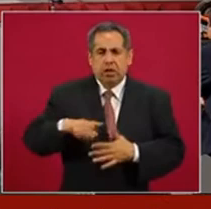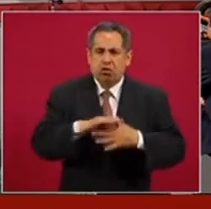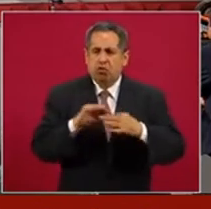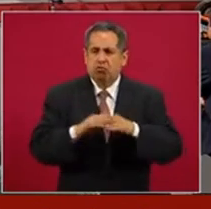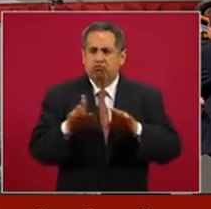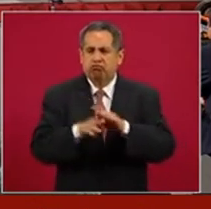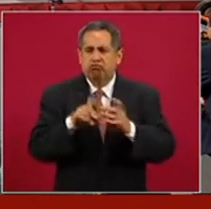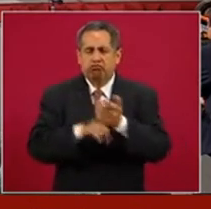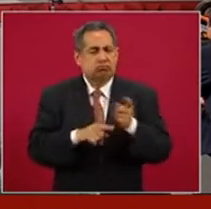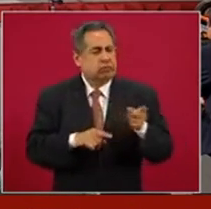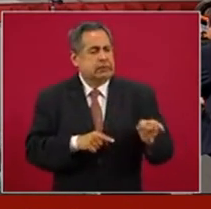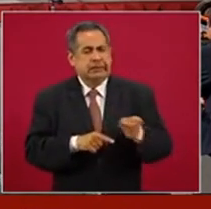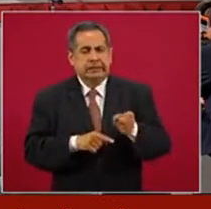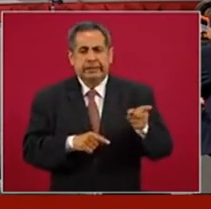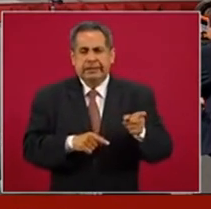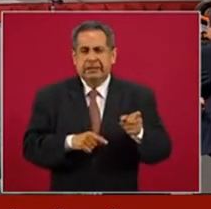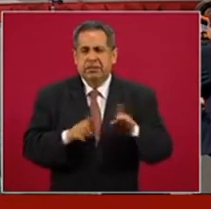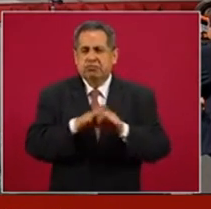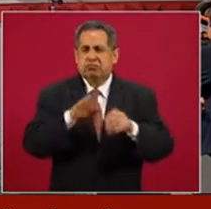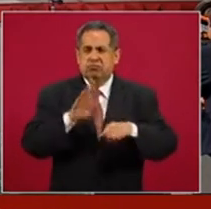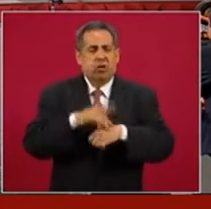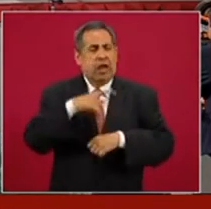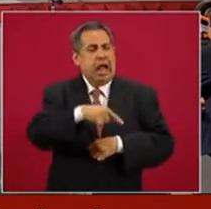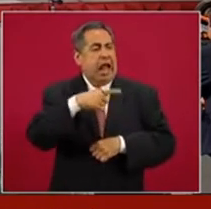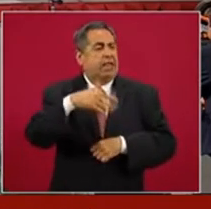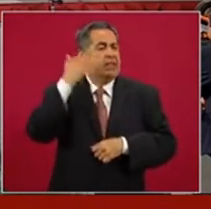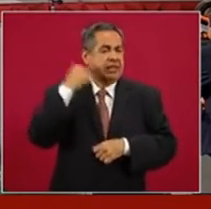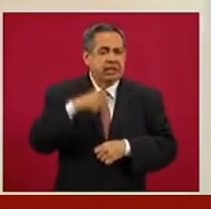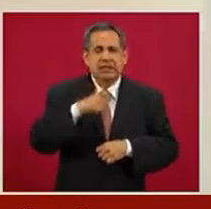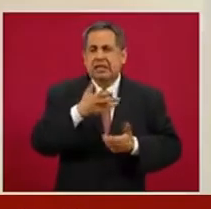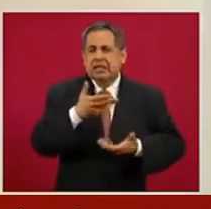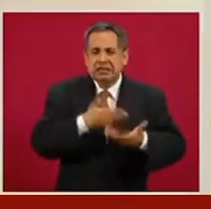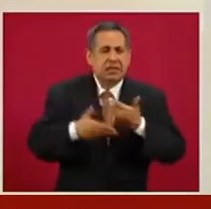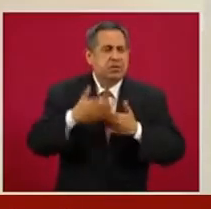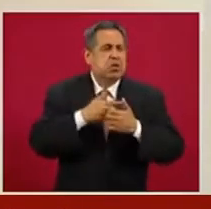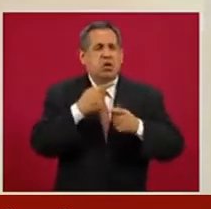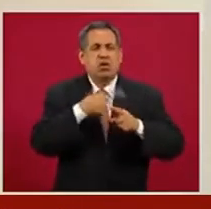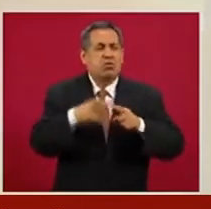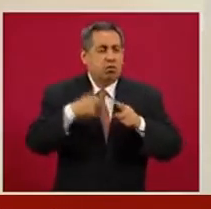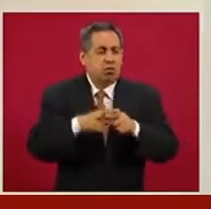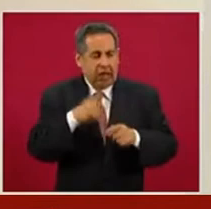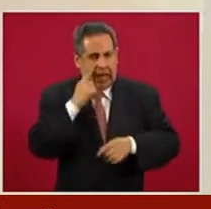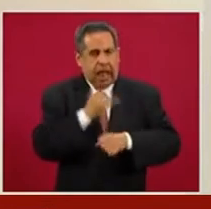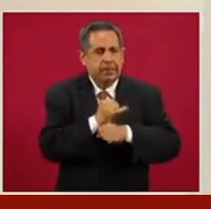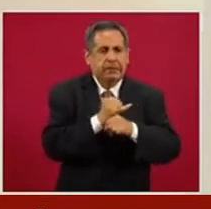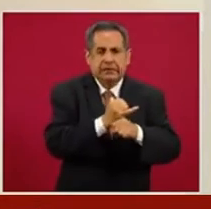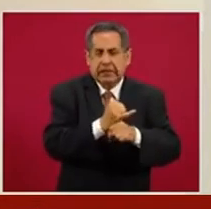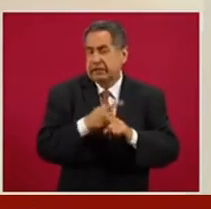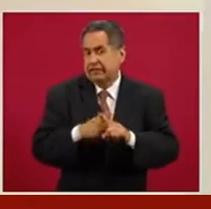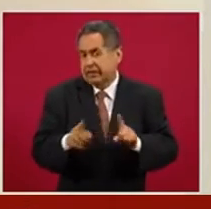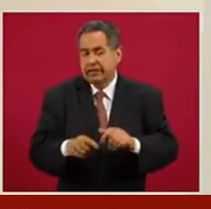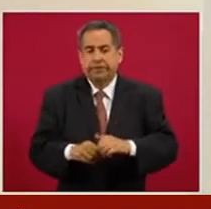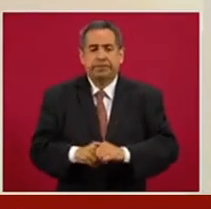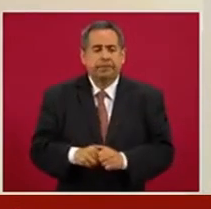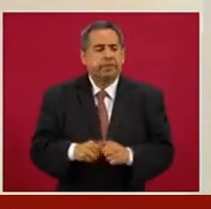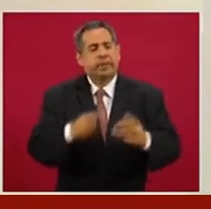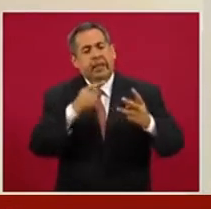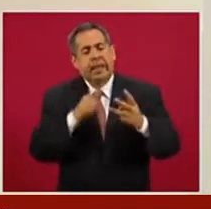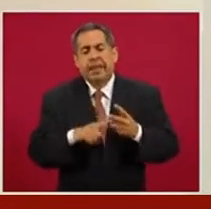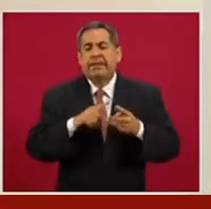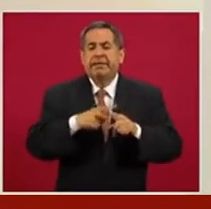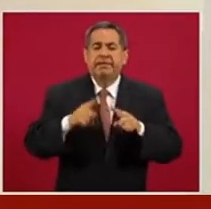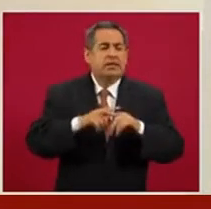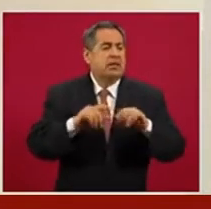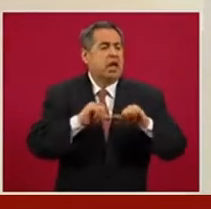independientemente de que las segundas fueran productores de bienes de consumo, servicios o publicaciones. Otro tanto puede decirse de